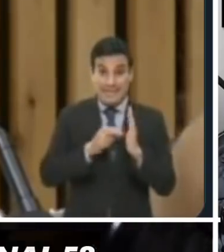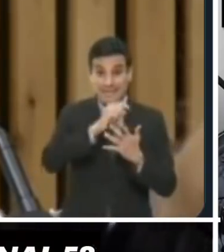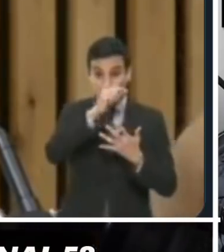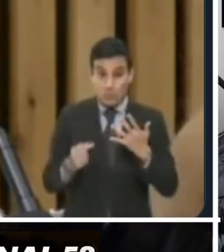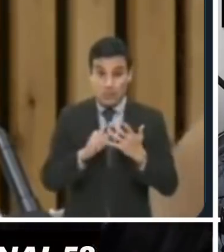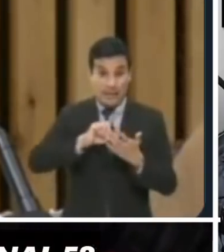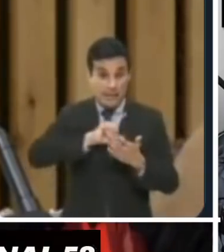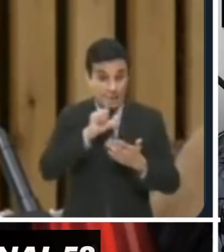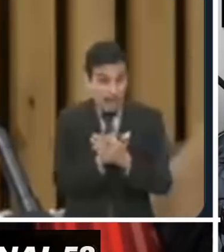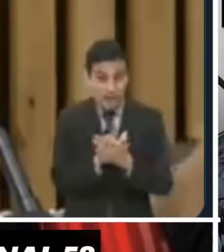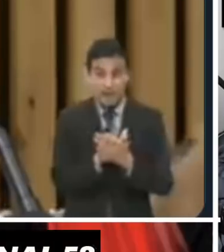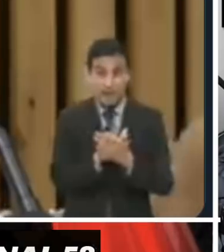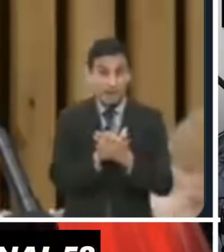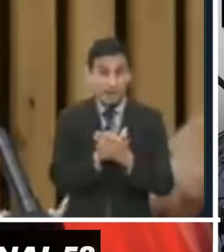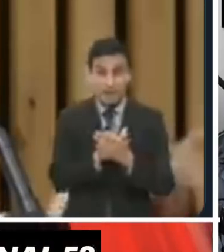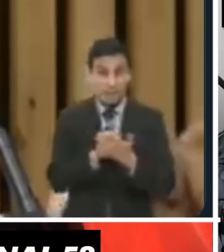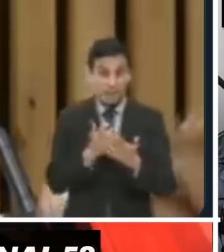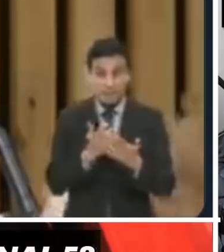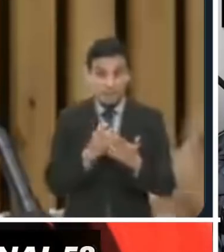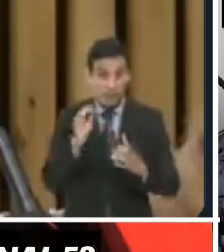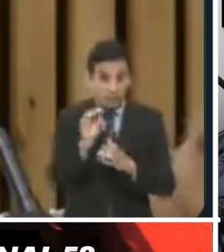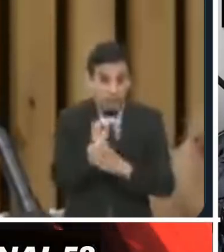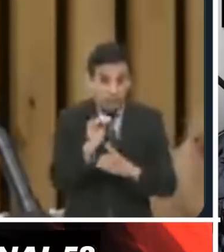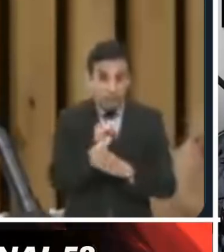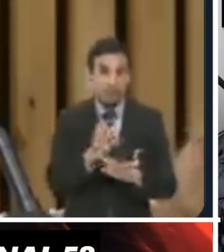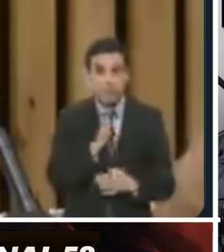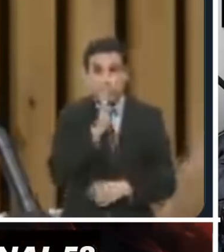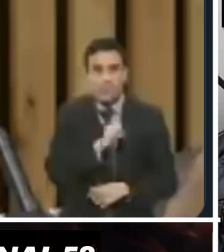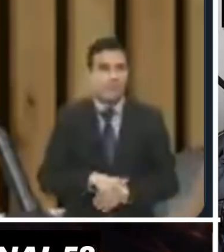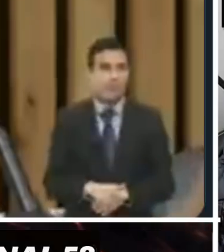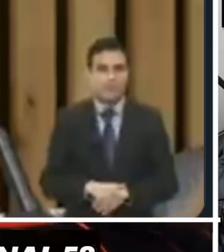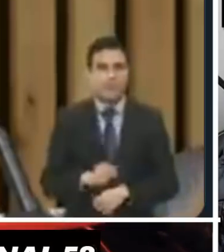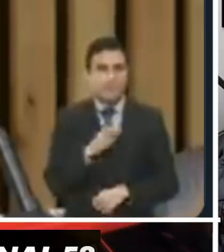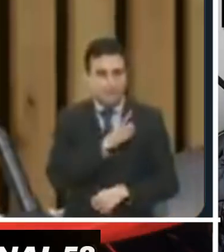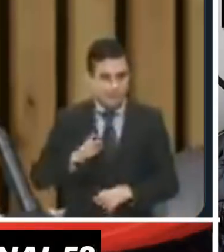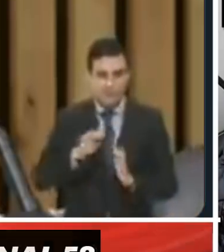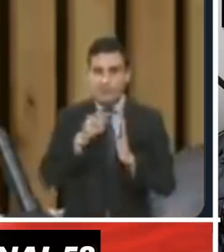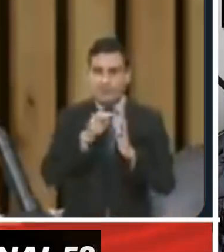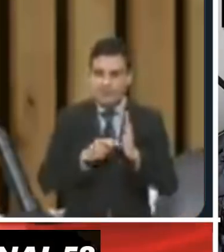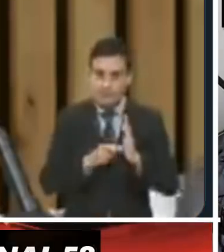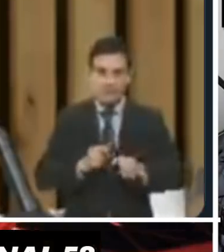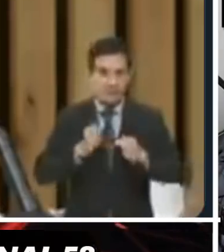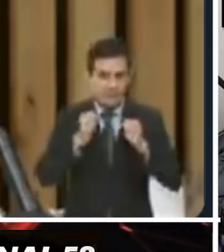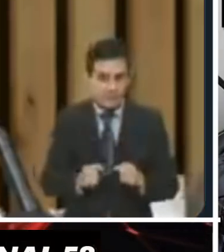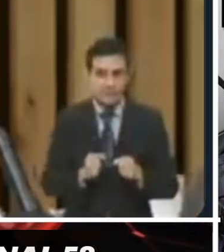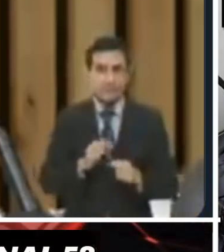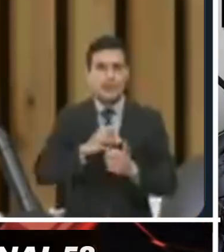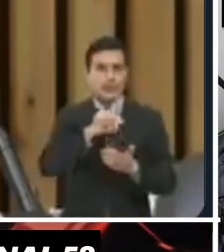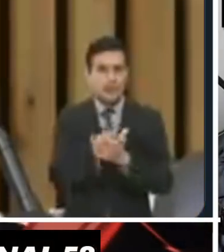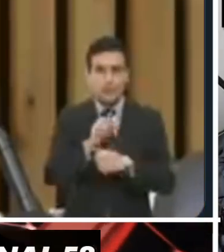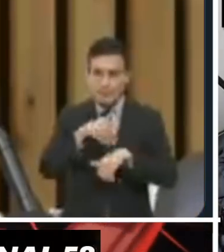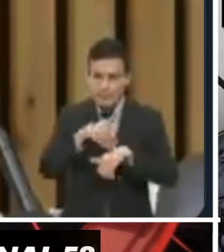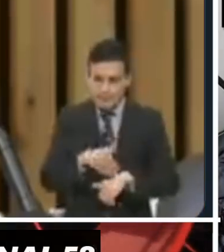no hay voluntad política, no lo quieren hacer. Pero yo les aseguro que si tuvieran